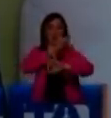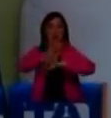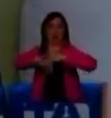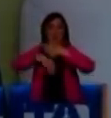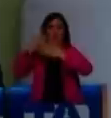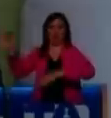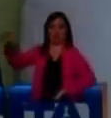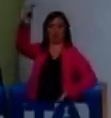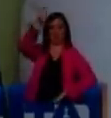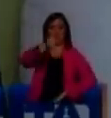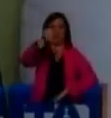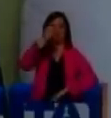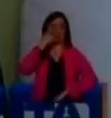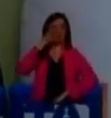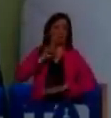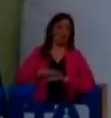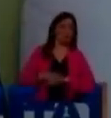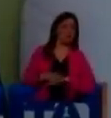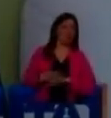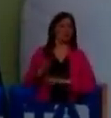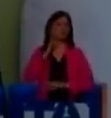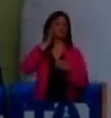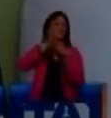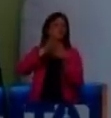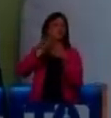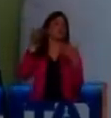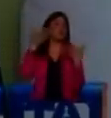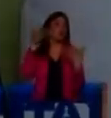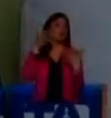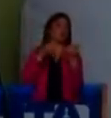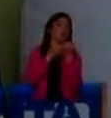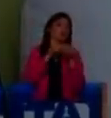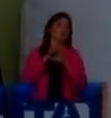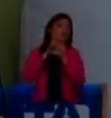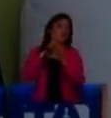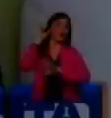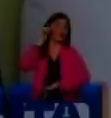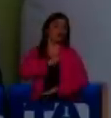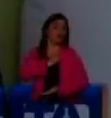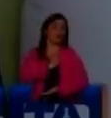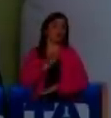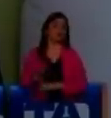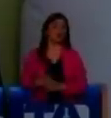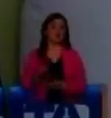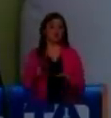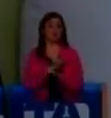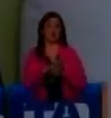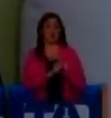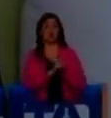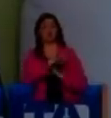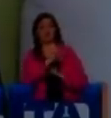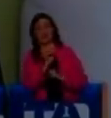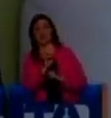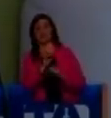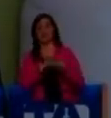nuevo comandante, lo cual nos hace ver que más bien estaba apuntando a que ciertos oficiales que por sus funciones han mantenido